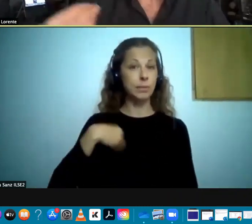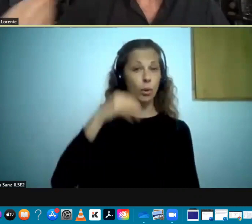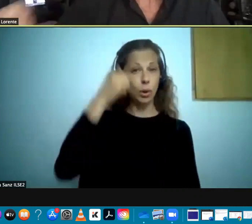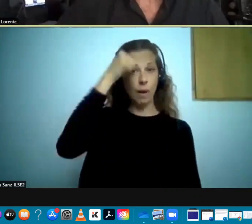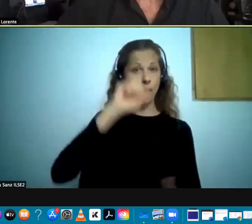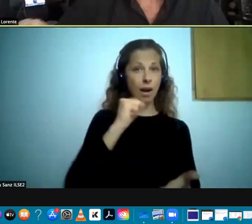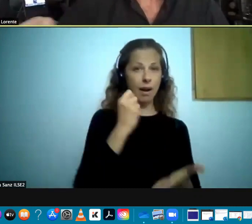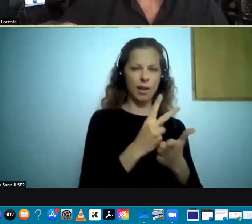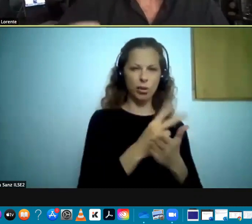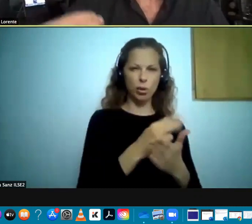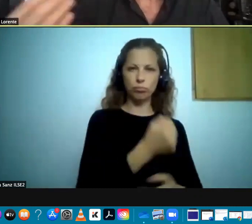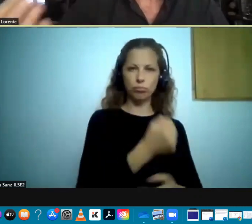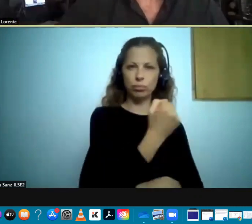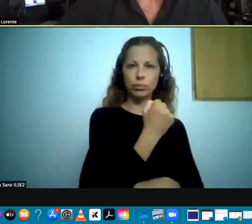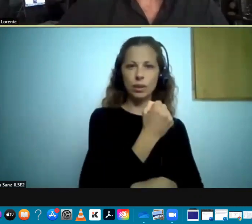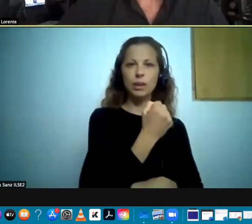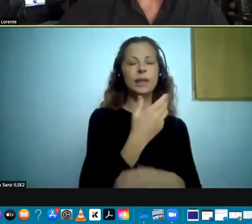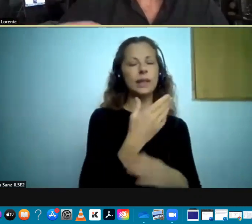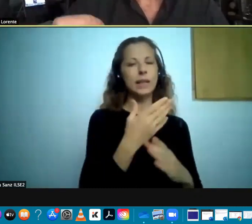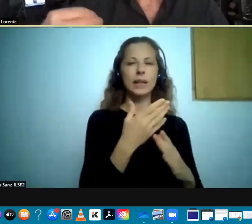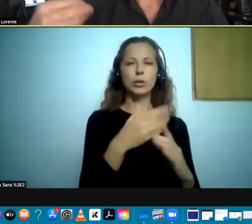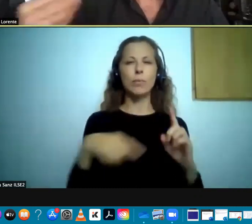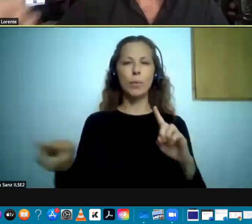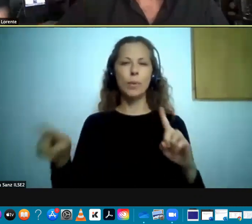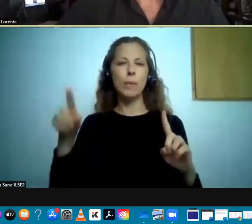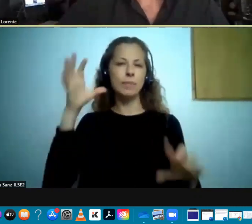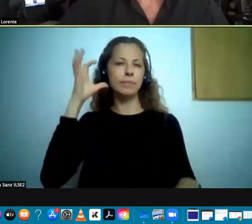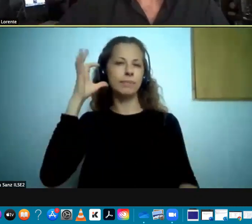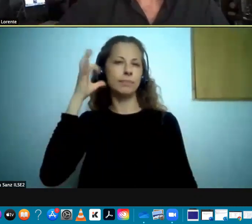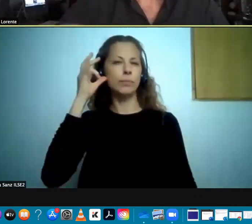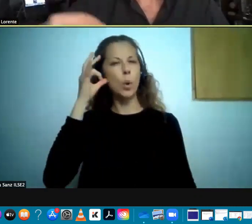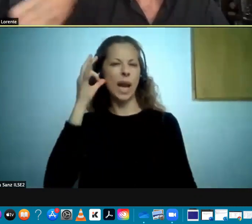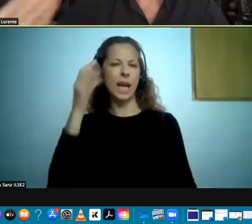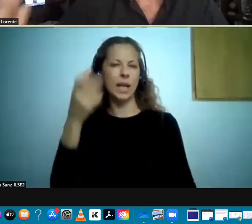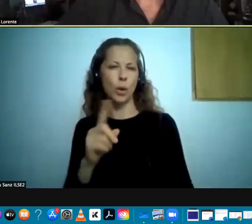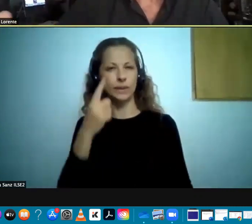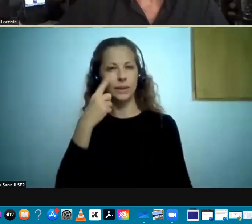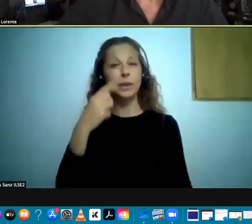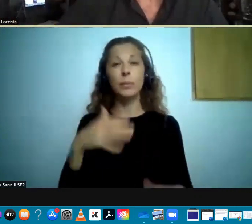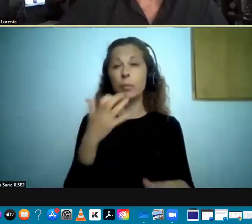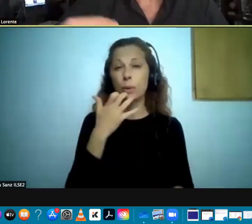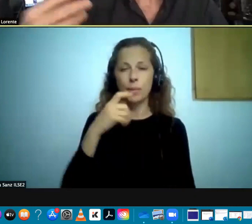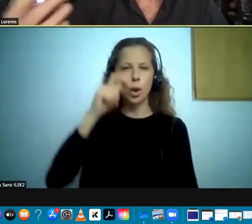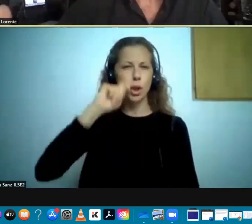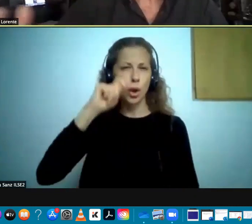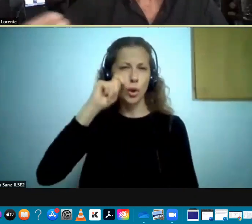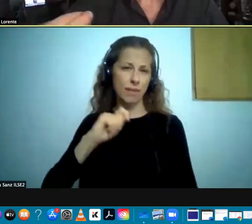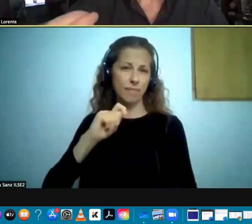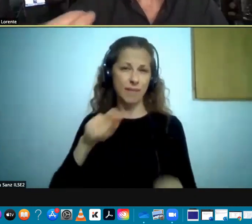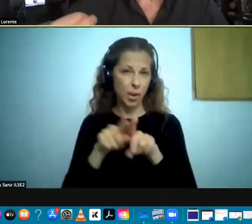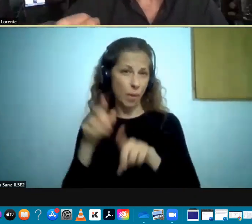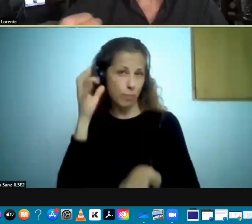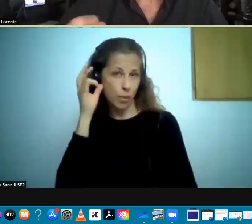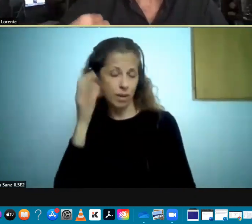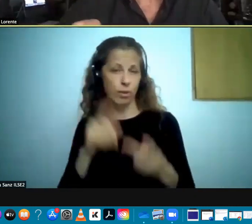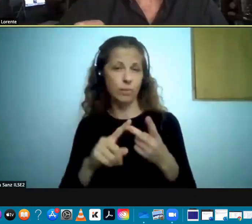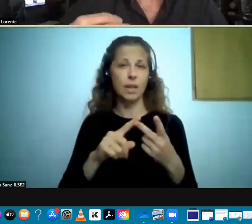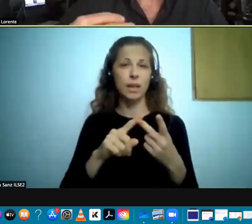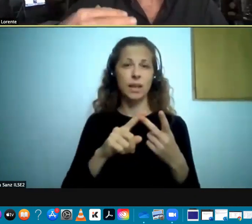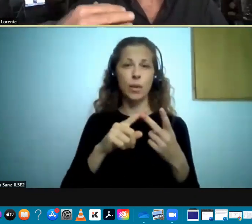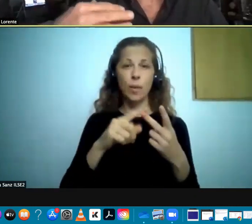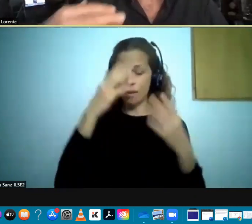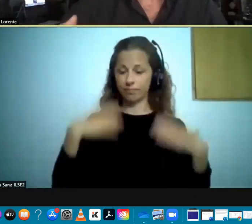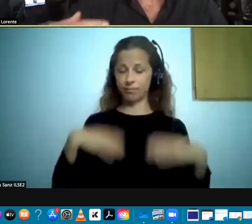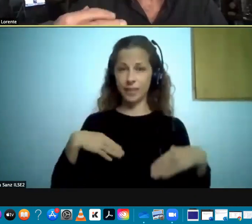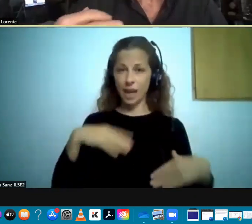hombre es no ser mujer, ¿no? Los niños no lloran, los niños no juegan con muñecas, los niños no juegan con cocinas, los niños no se visten de rosa. Todos esos